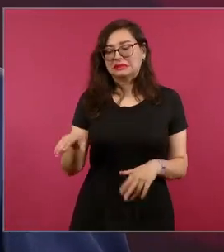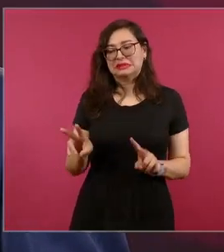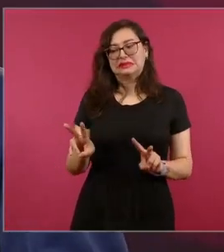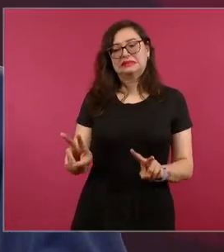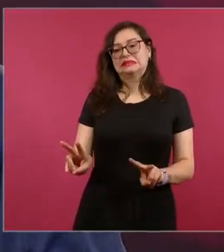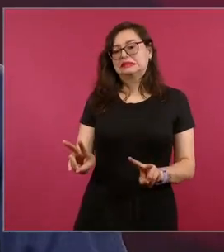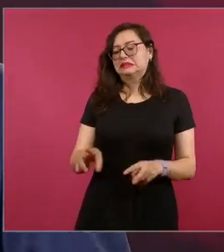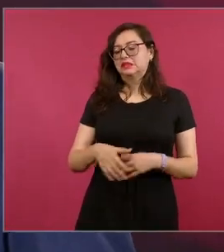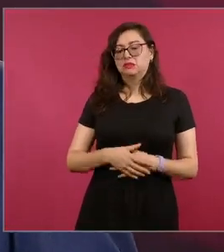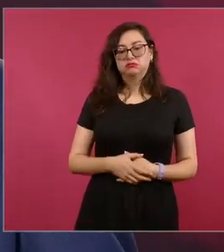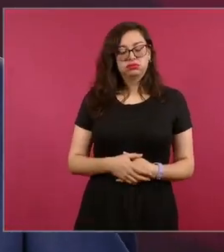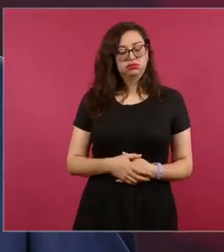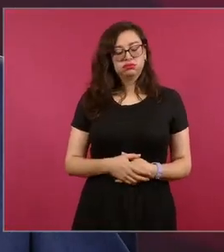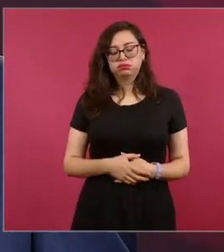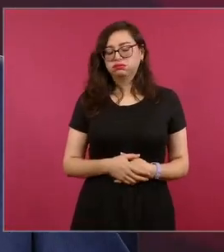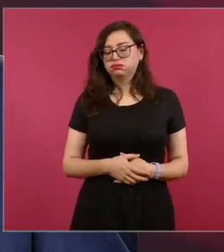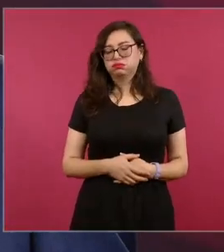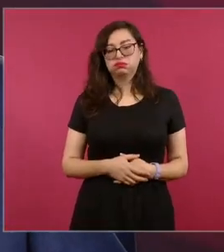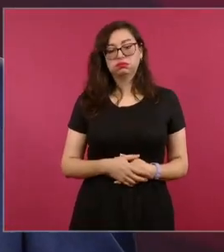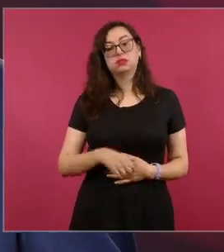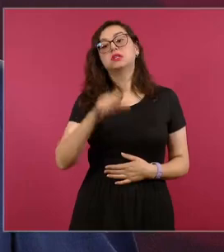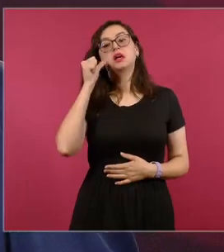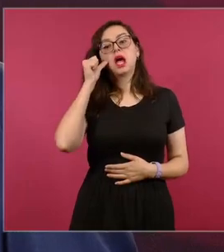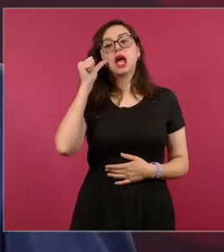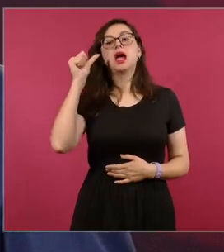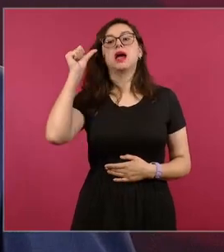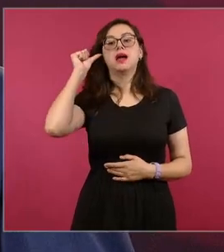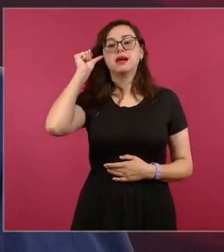un accidente en el Istmo,